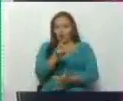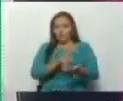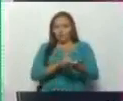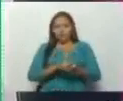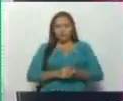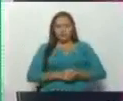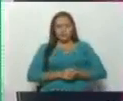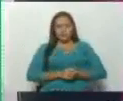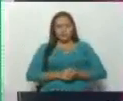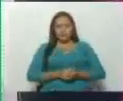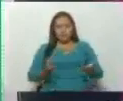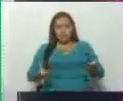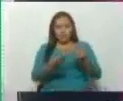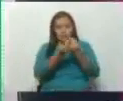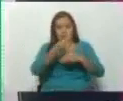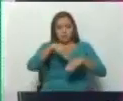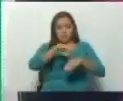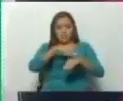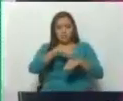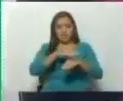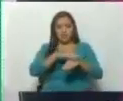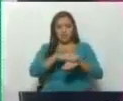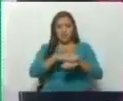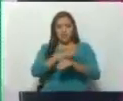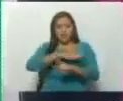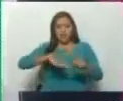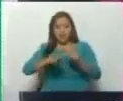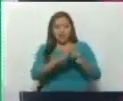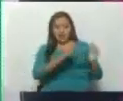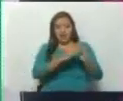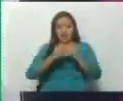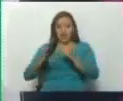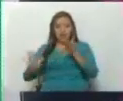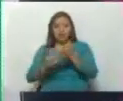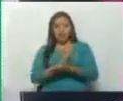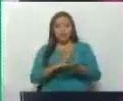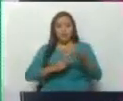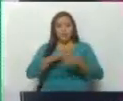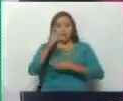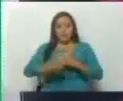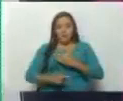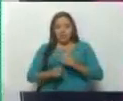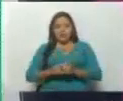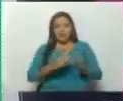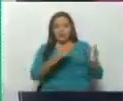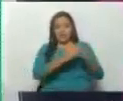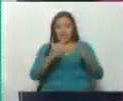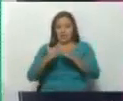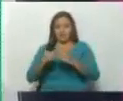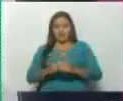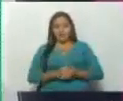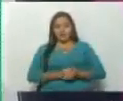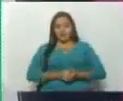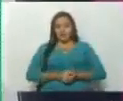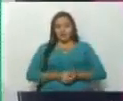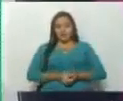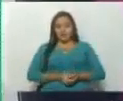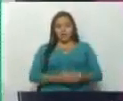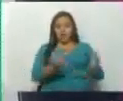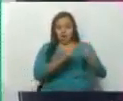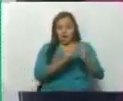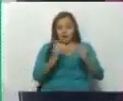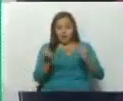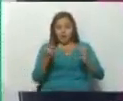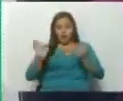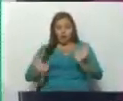plenamente junto al Ministerio de Hábitat y Vivienda una consulta, ¿no?, con respecto al tema de los planes de vivienda. La vivienda, bueno, no son solo cuatro